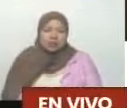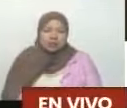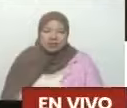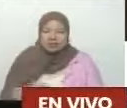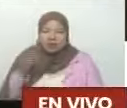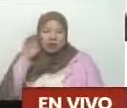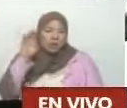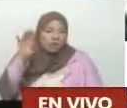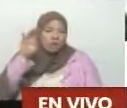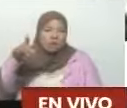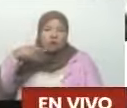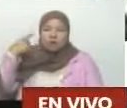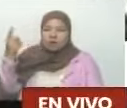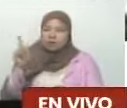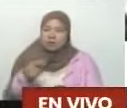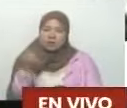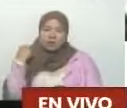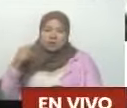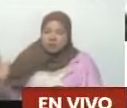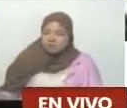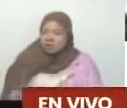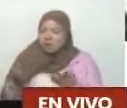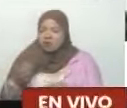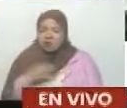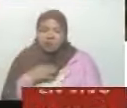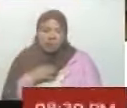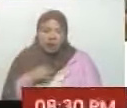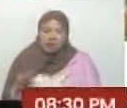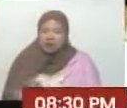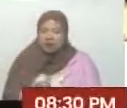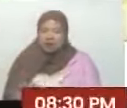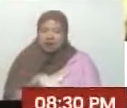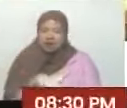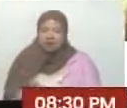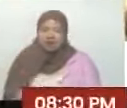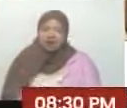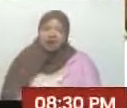para adelante. Para atrás ni para coger impulso. Bueno,